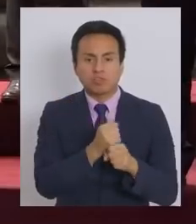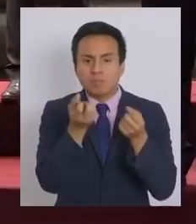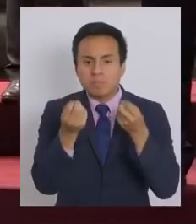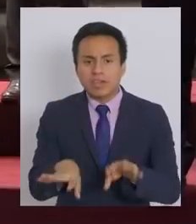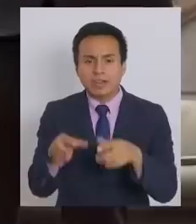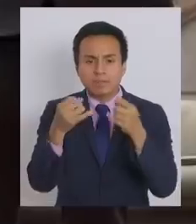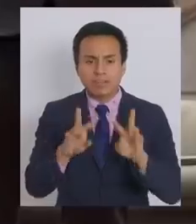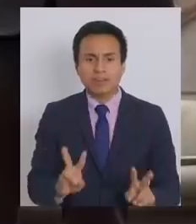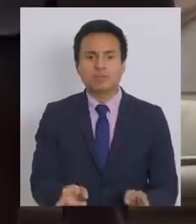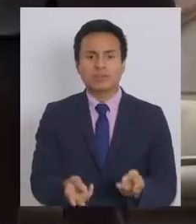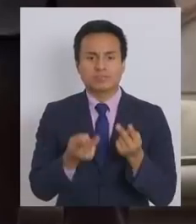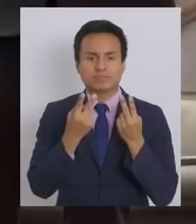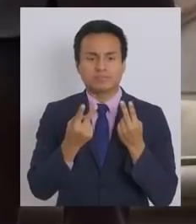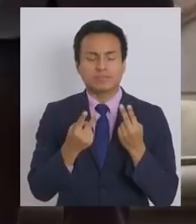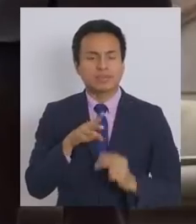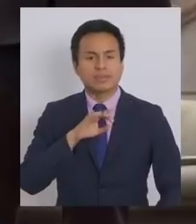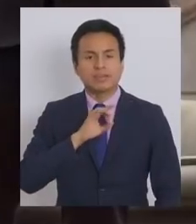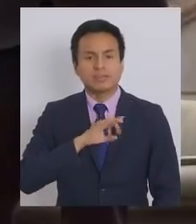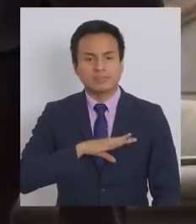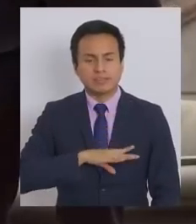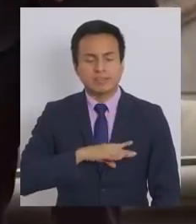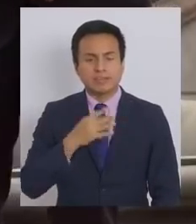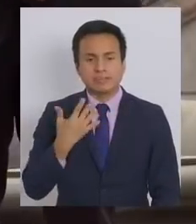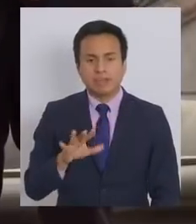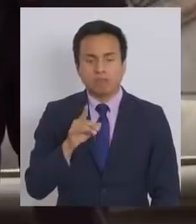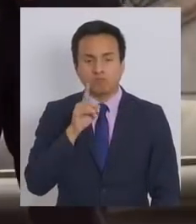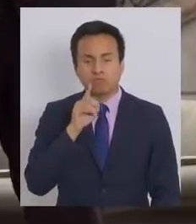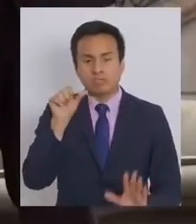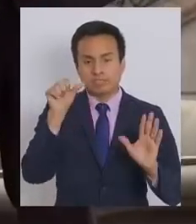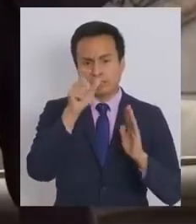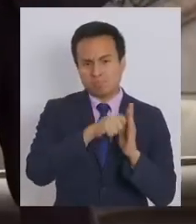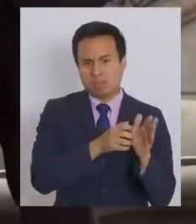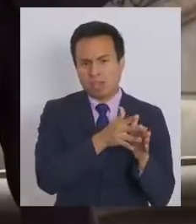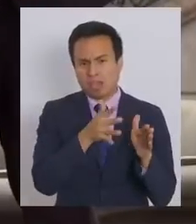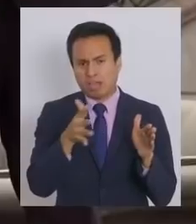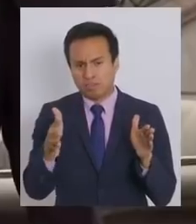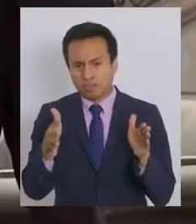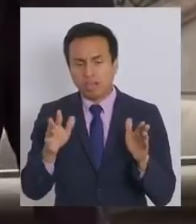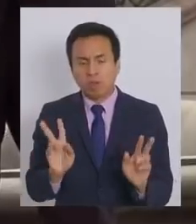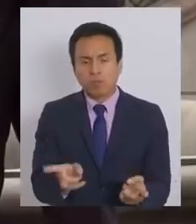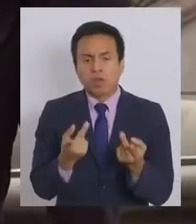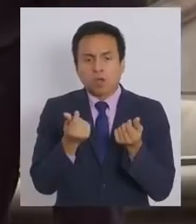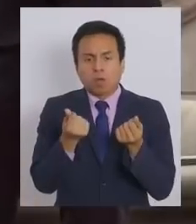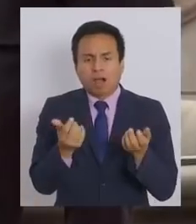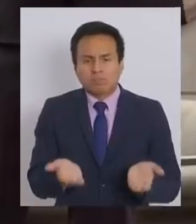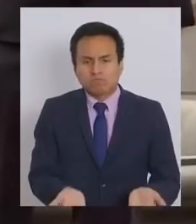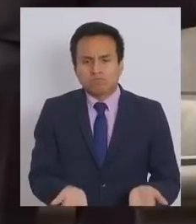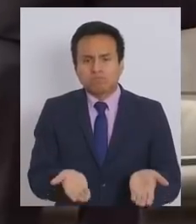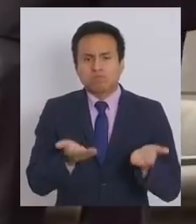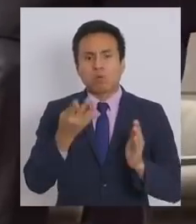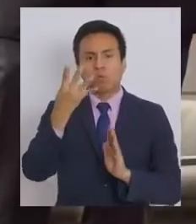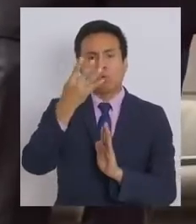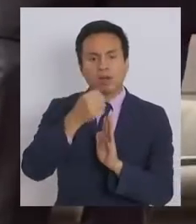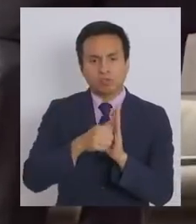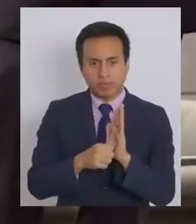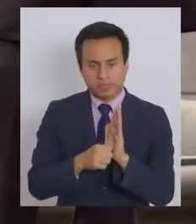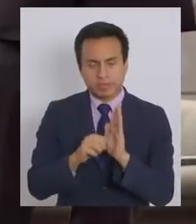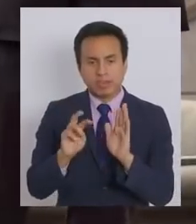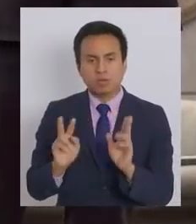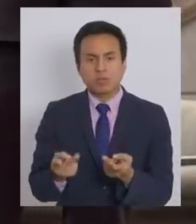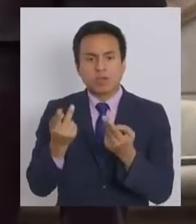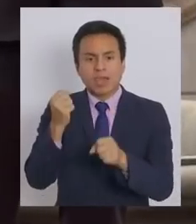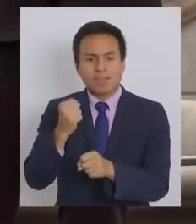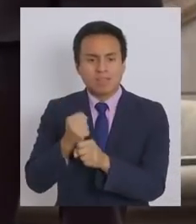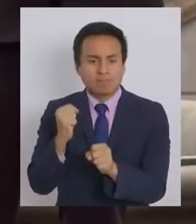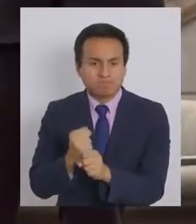perdidos. De hecho, en Chile ya llevamos 6 meses de recuperación económica y 4 meses de recuperación de